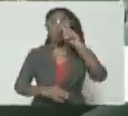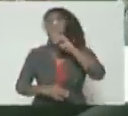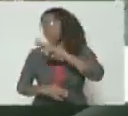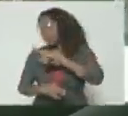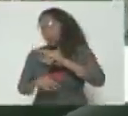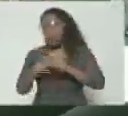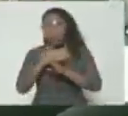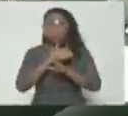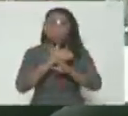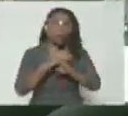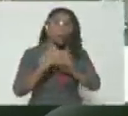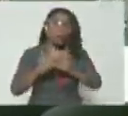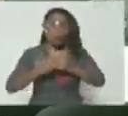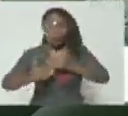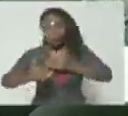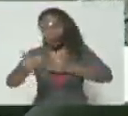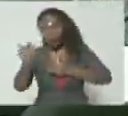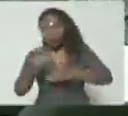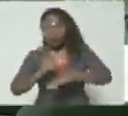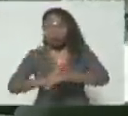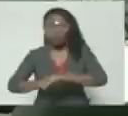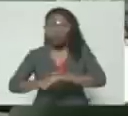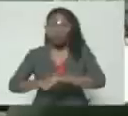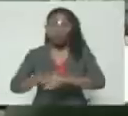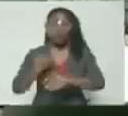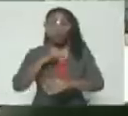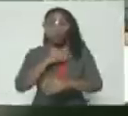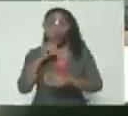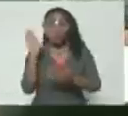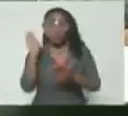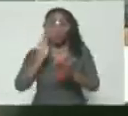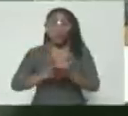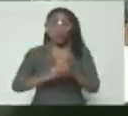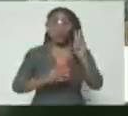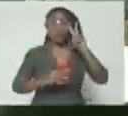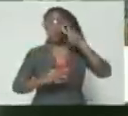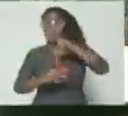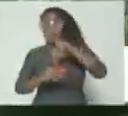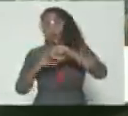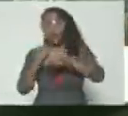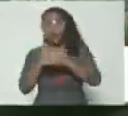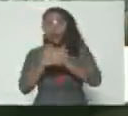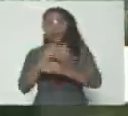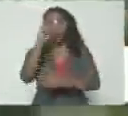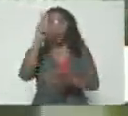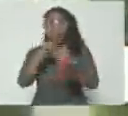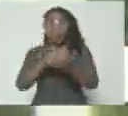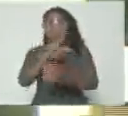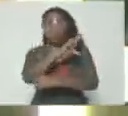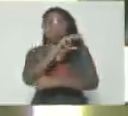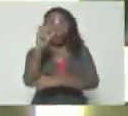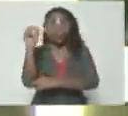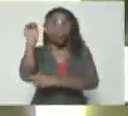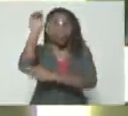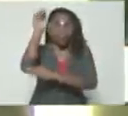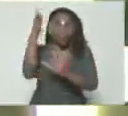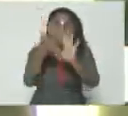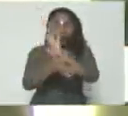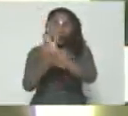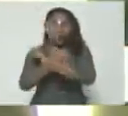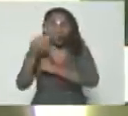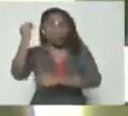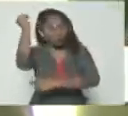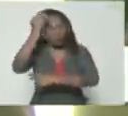mediano y largo plazo. Tenemos puesta la vista directo al 2030, con todo el ánimo,